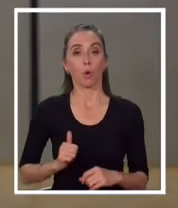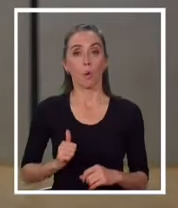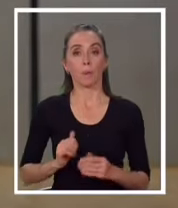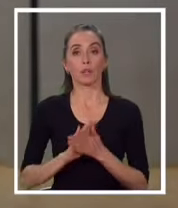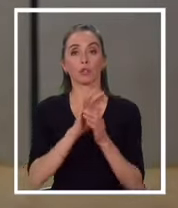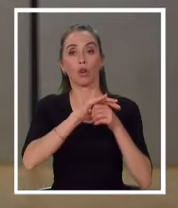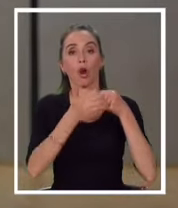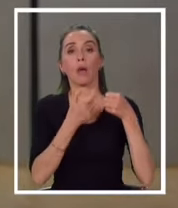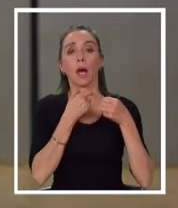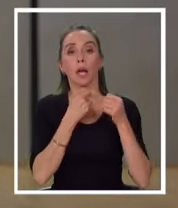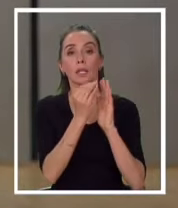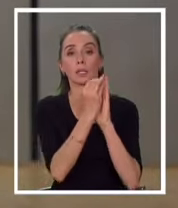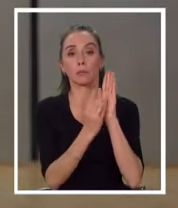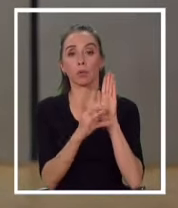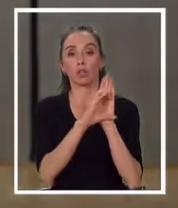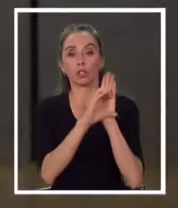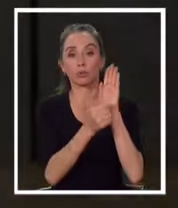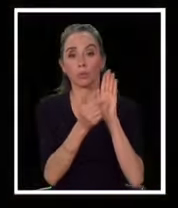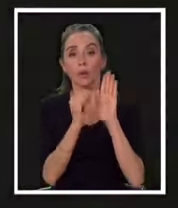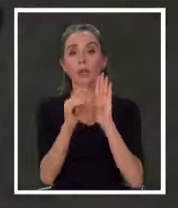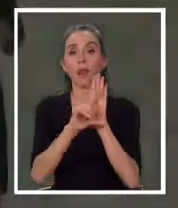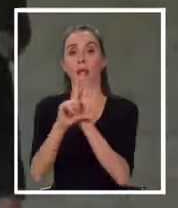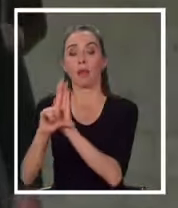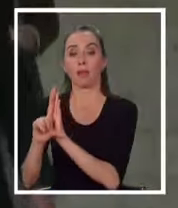las garantías que establece la Constitución y las leyes.